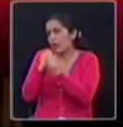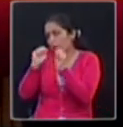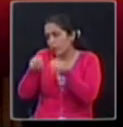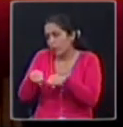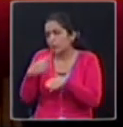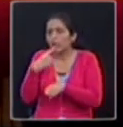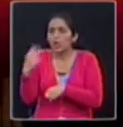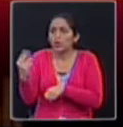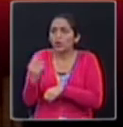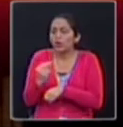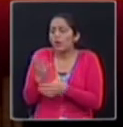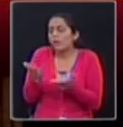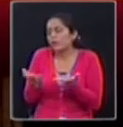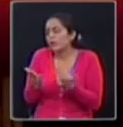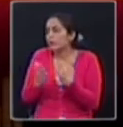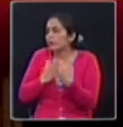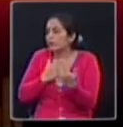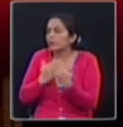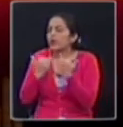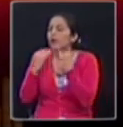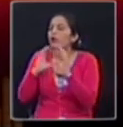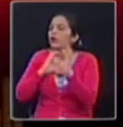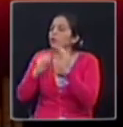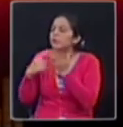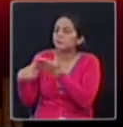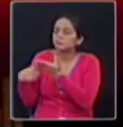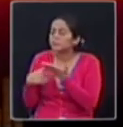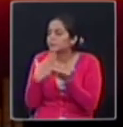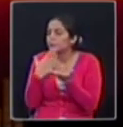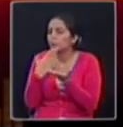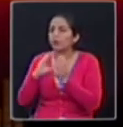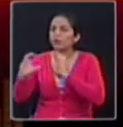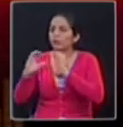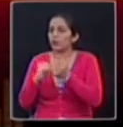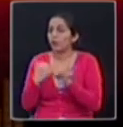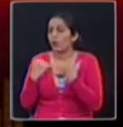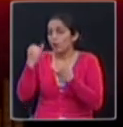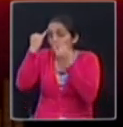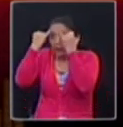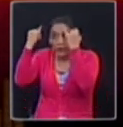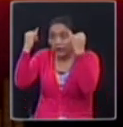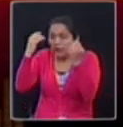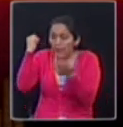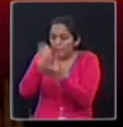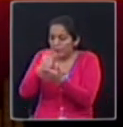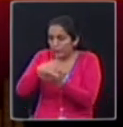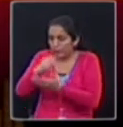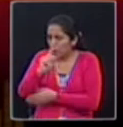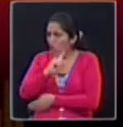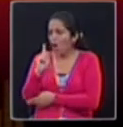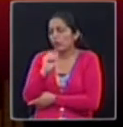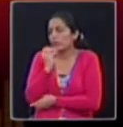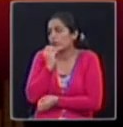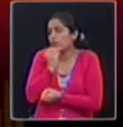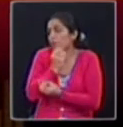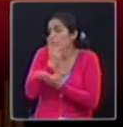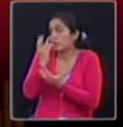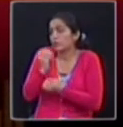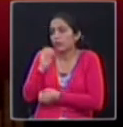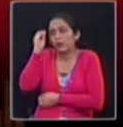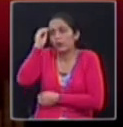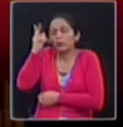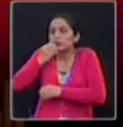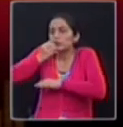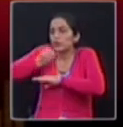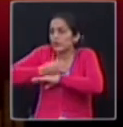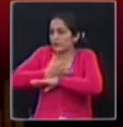alternativas reales para quienes ingresan, vamos a seguirla exponiendo, no como idea fija, sino siendo parte de la solución con una propuesta. La